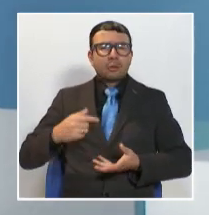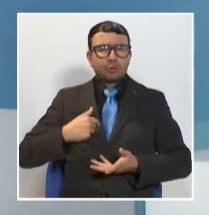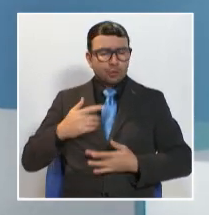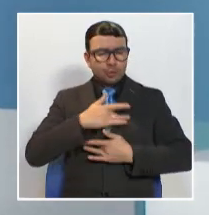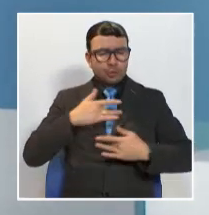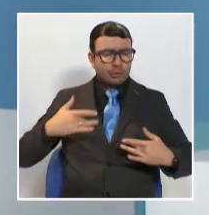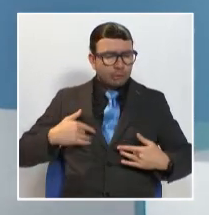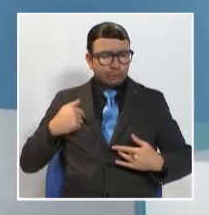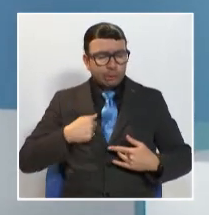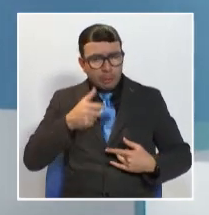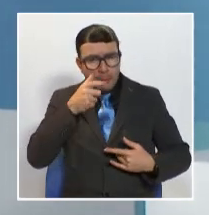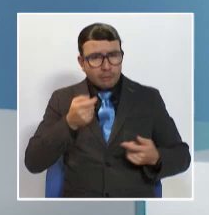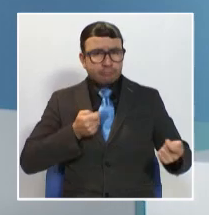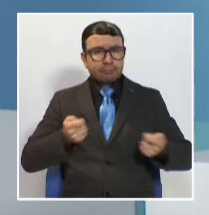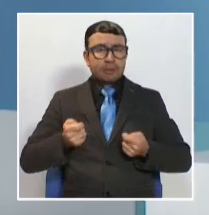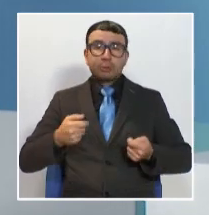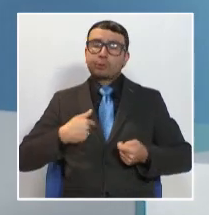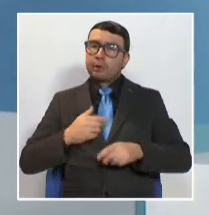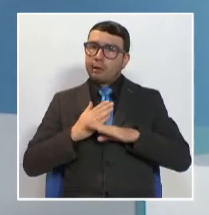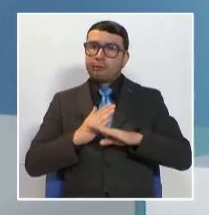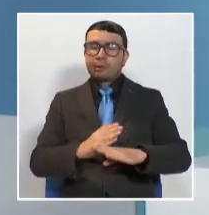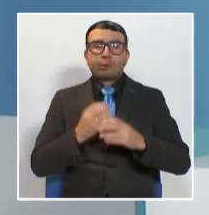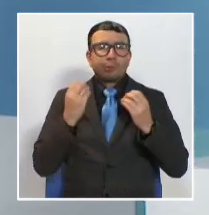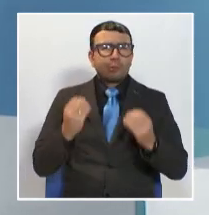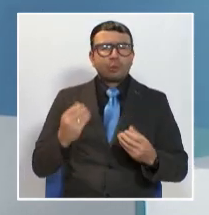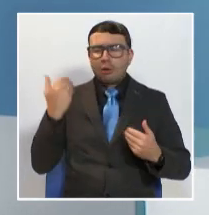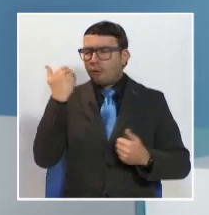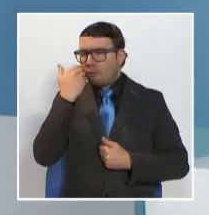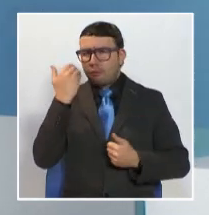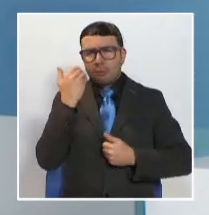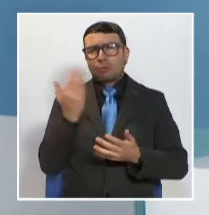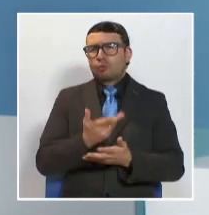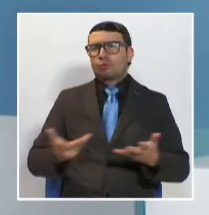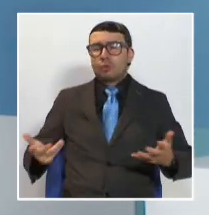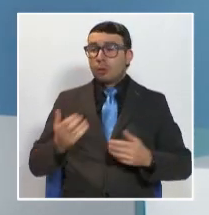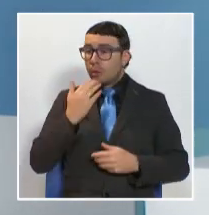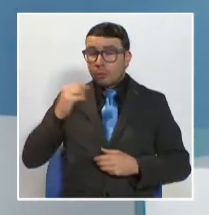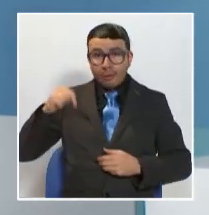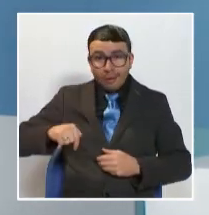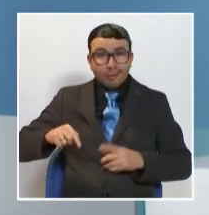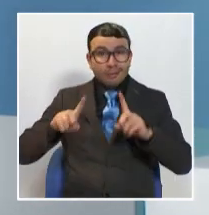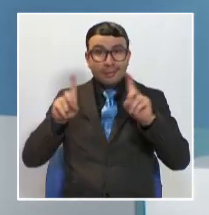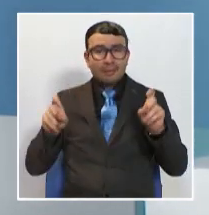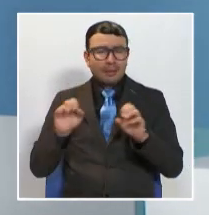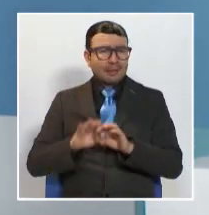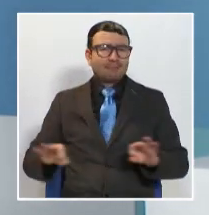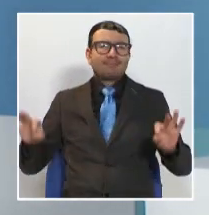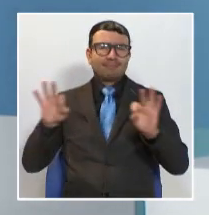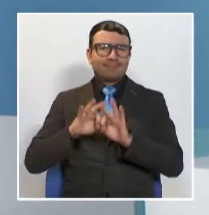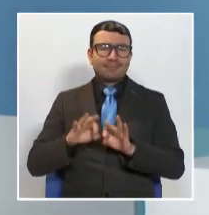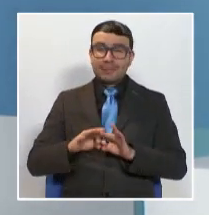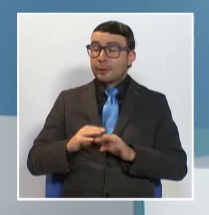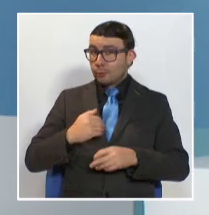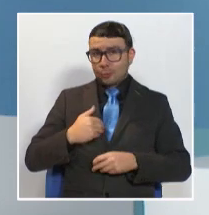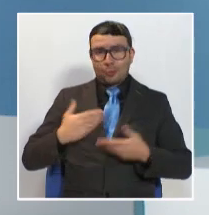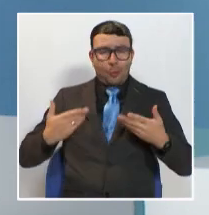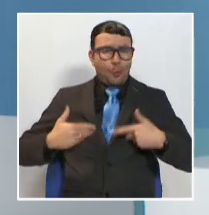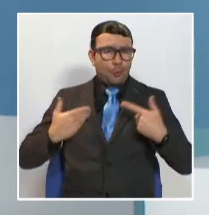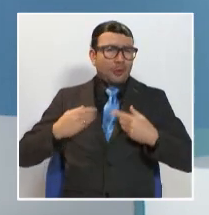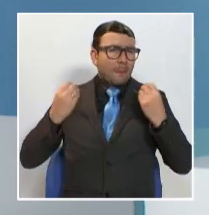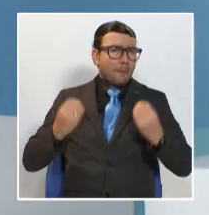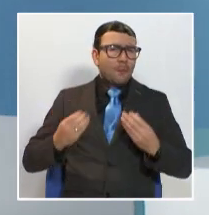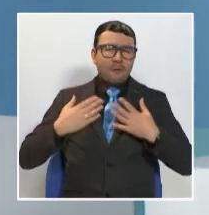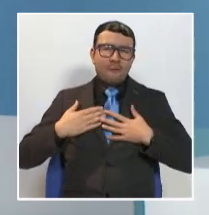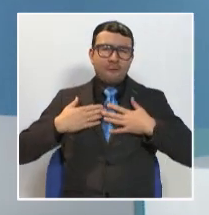pues vamos a poder evitar muchos procesos patológicos. Hoy vamos a hablar de un tema maravilloso. Realmente para mí es motivo de mucha